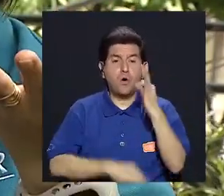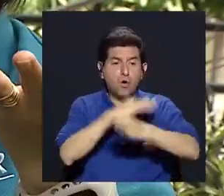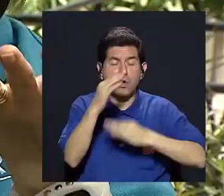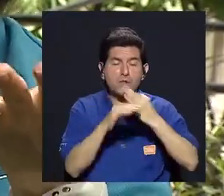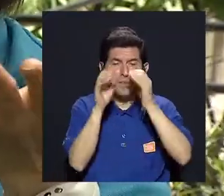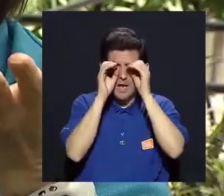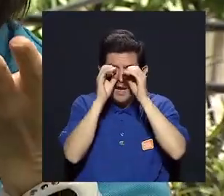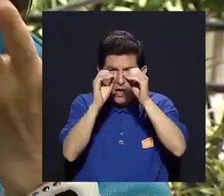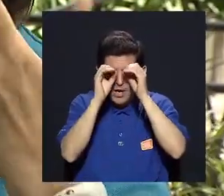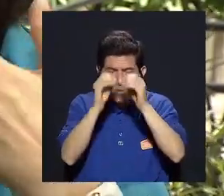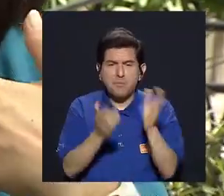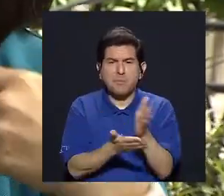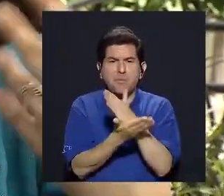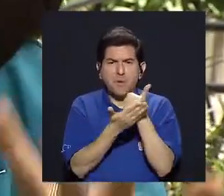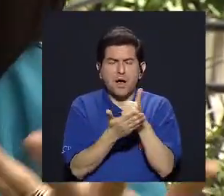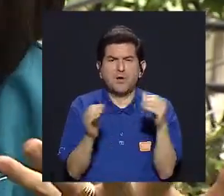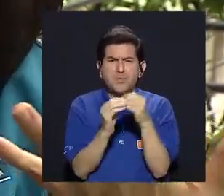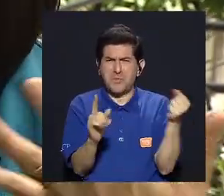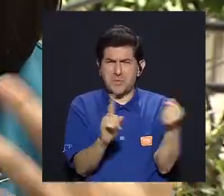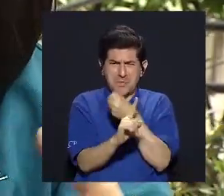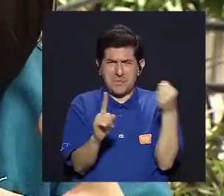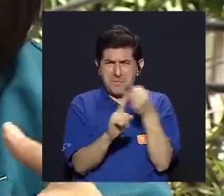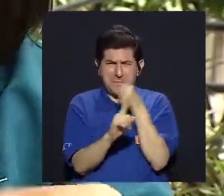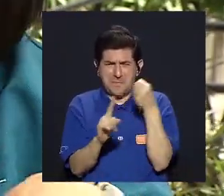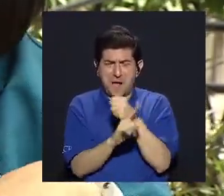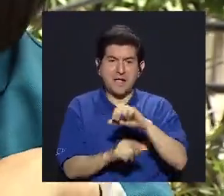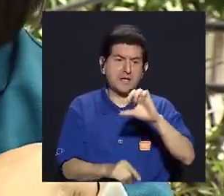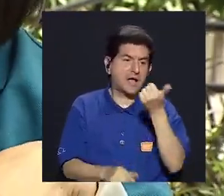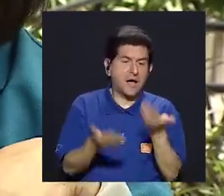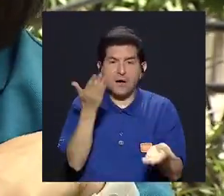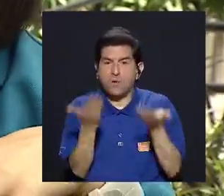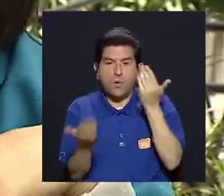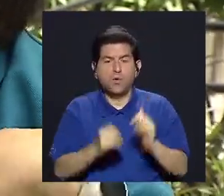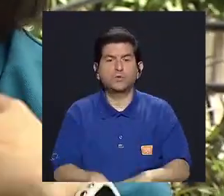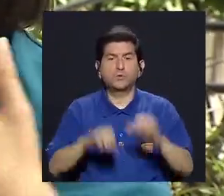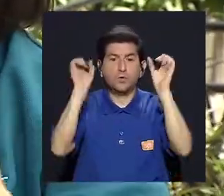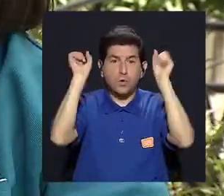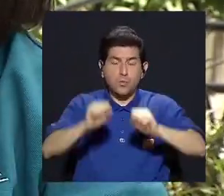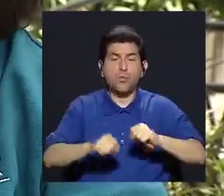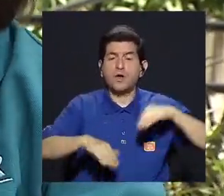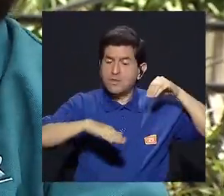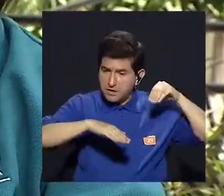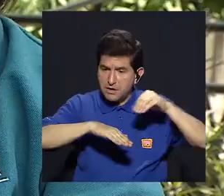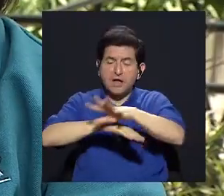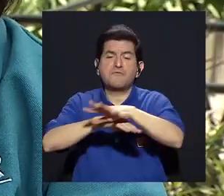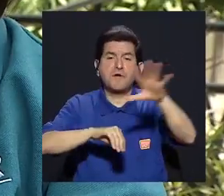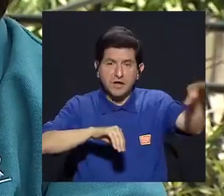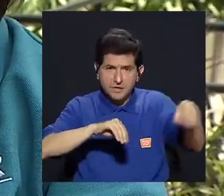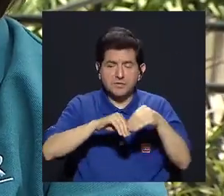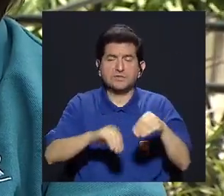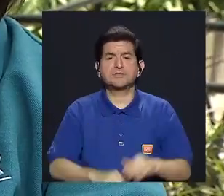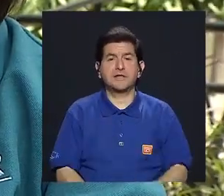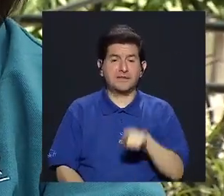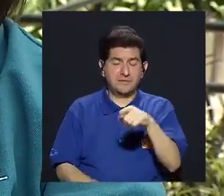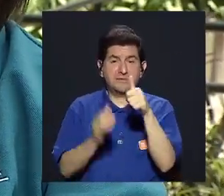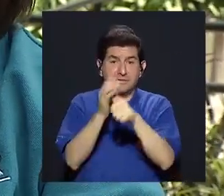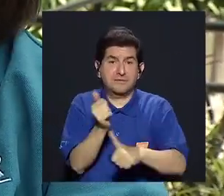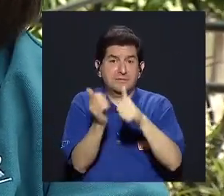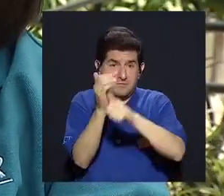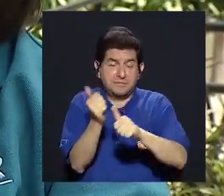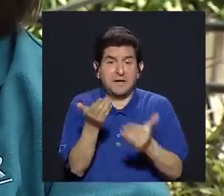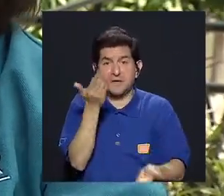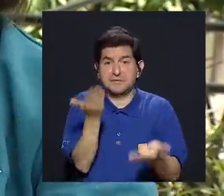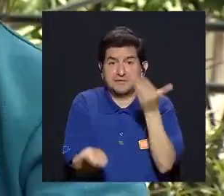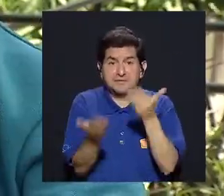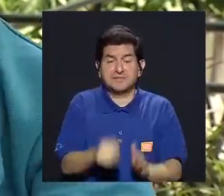micro órgano de microorganismo porque hay algunos que somos agresivos o más patógenos que otros pueden haber secuelas además de la de agregar ver aquellas